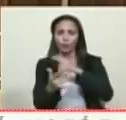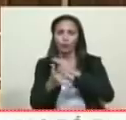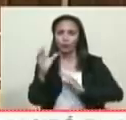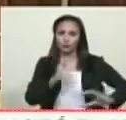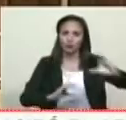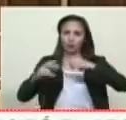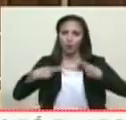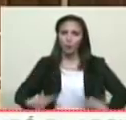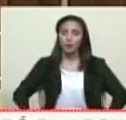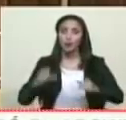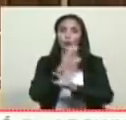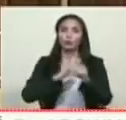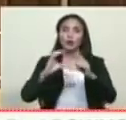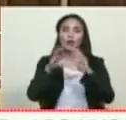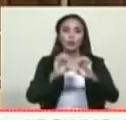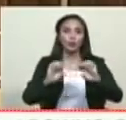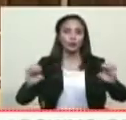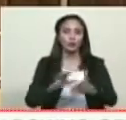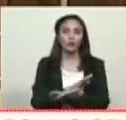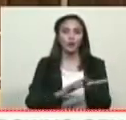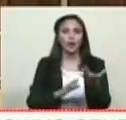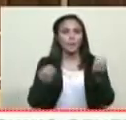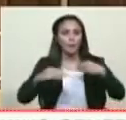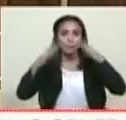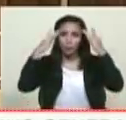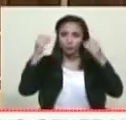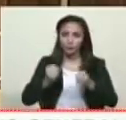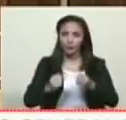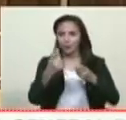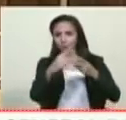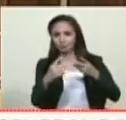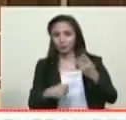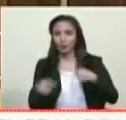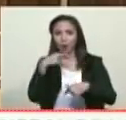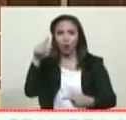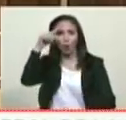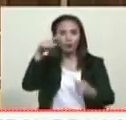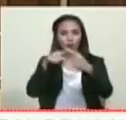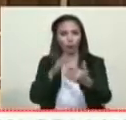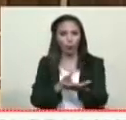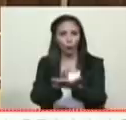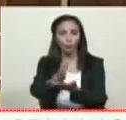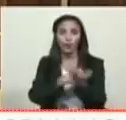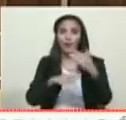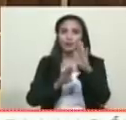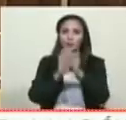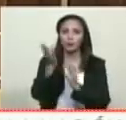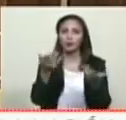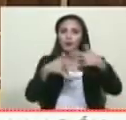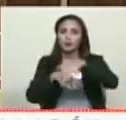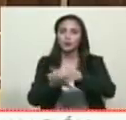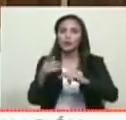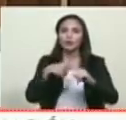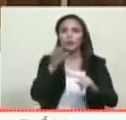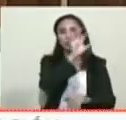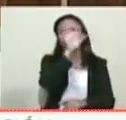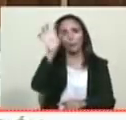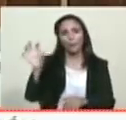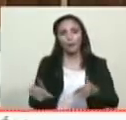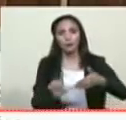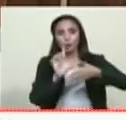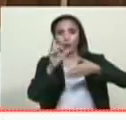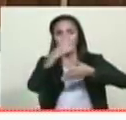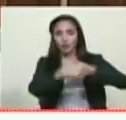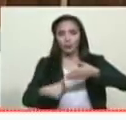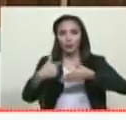humanísticas, culturales, educativas y profesionales, orientadas al crecimiento y la integración de los pueblos de Latinoamérica,